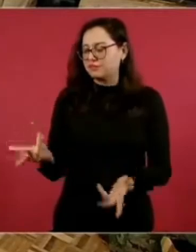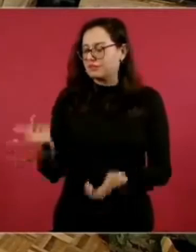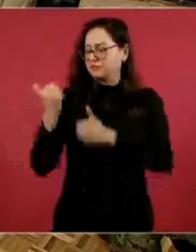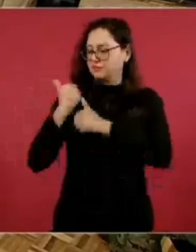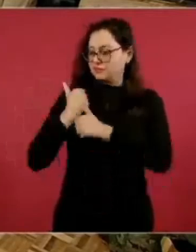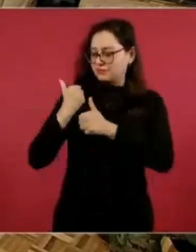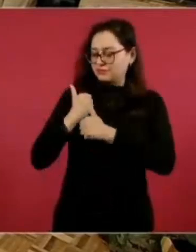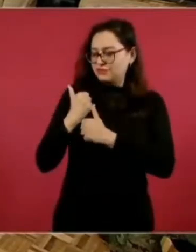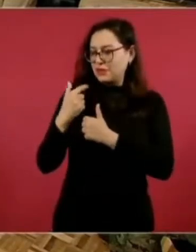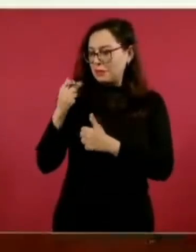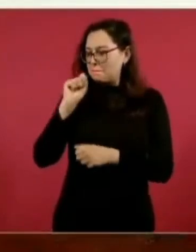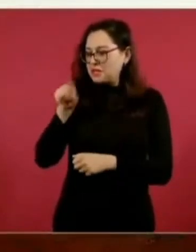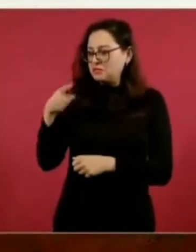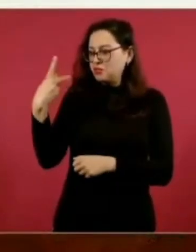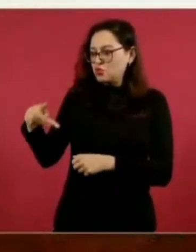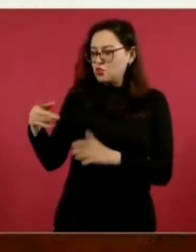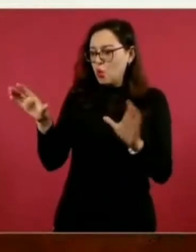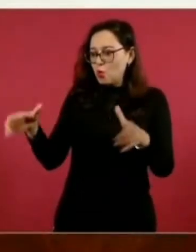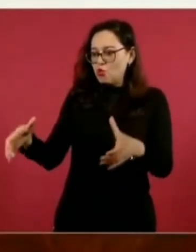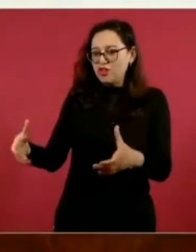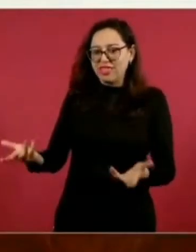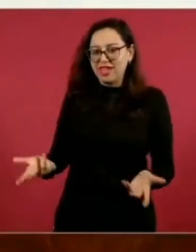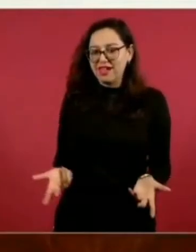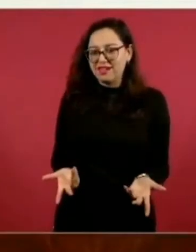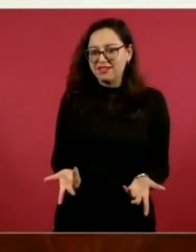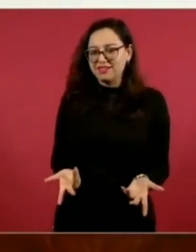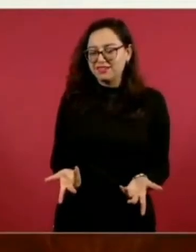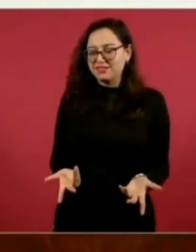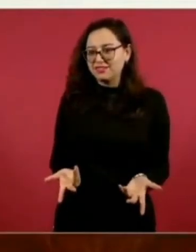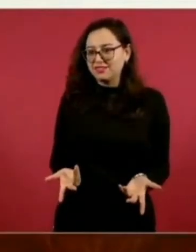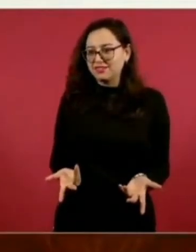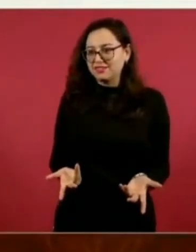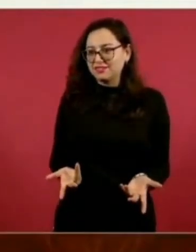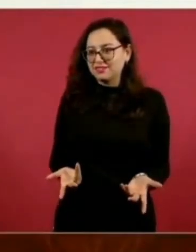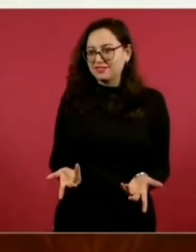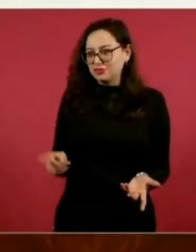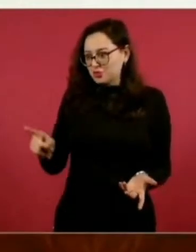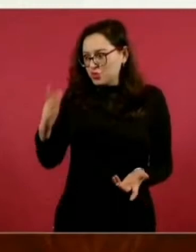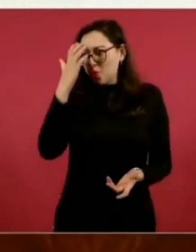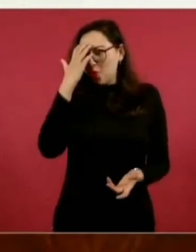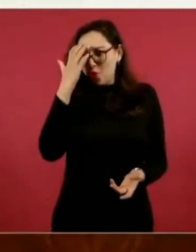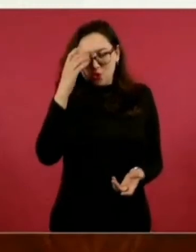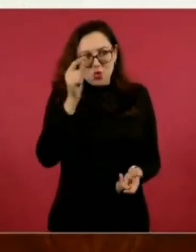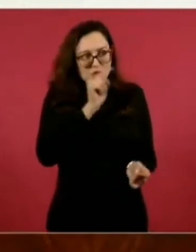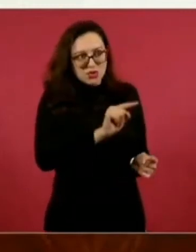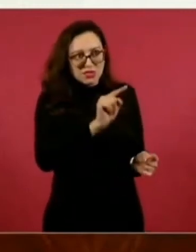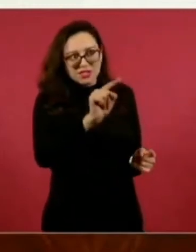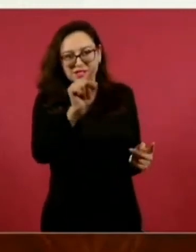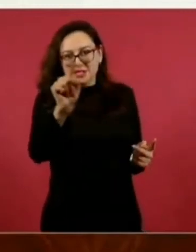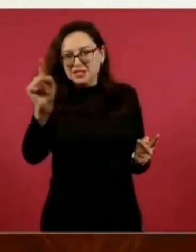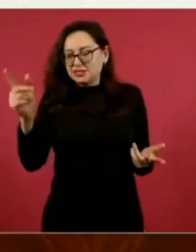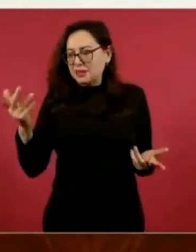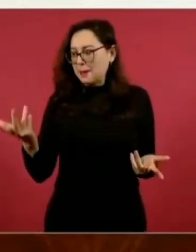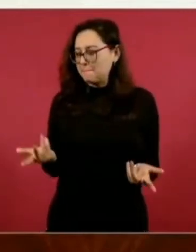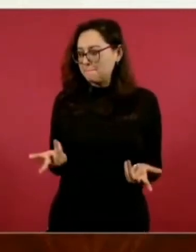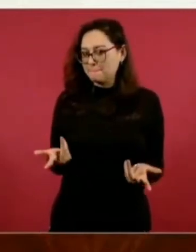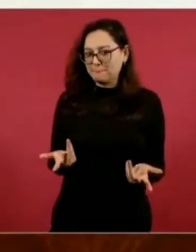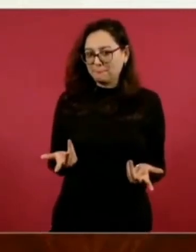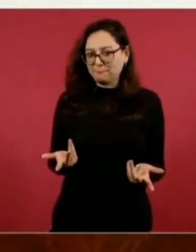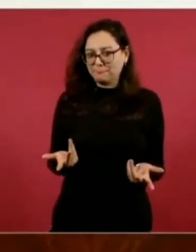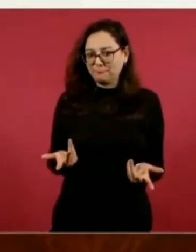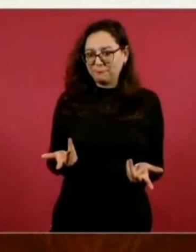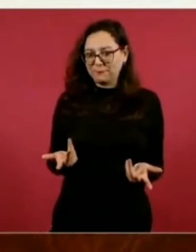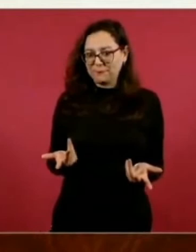donde ellos viven, donde viven los muchachos que lamentablemente están desaparecidos,